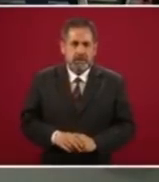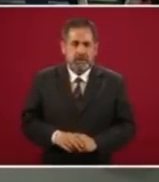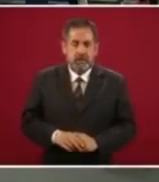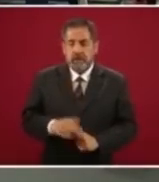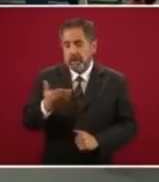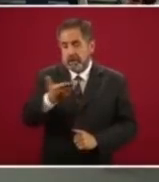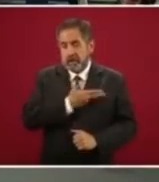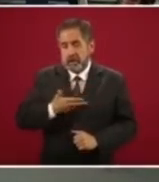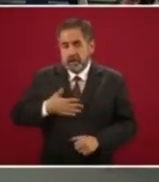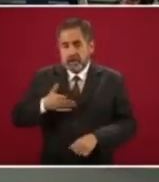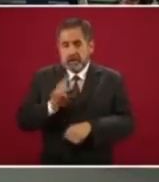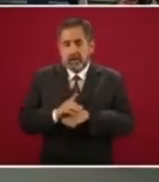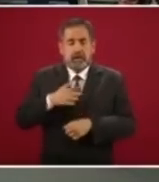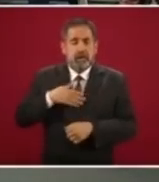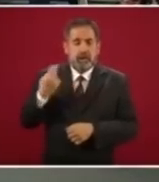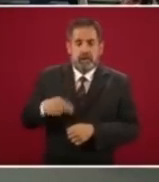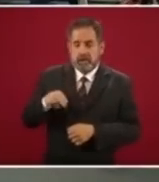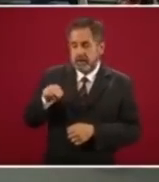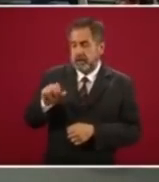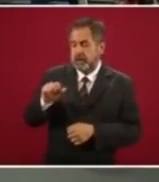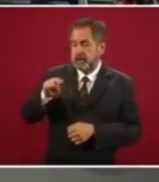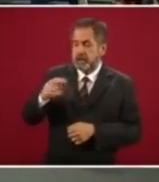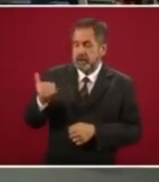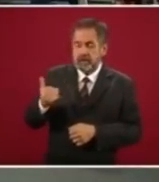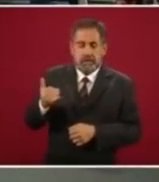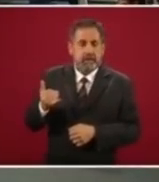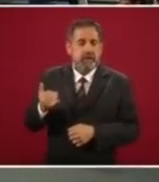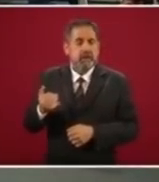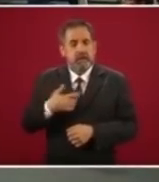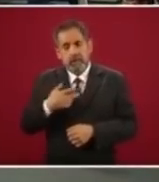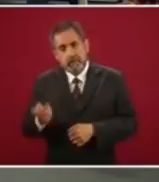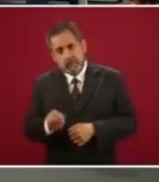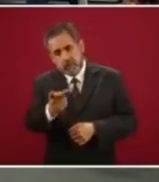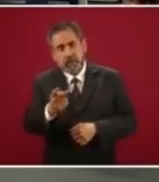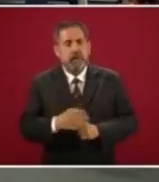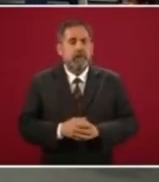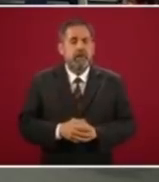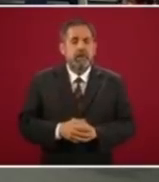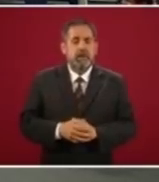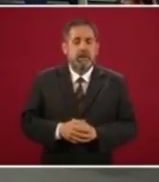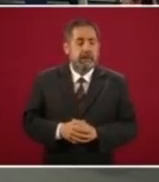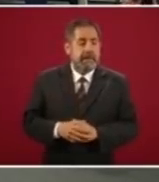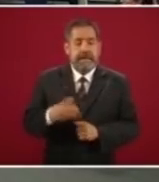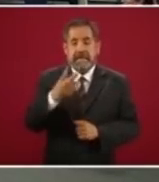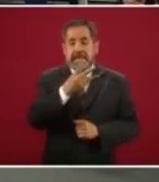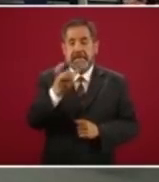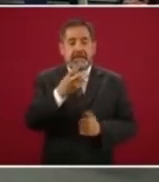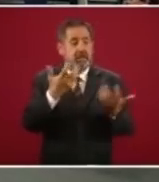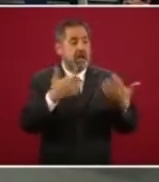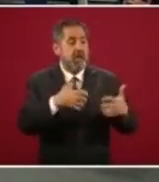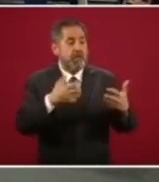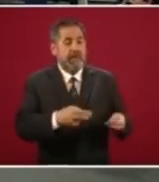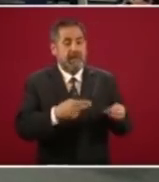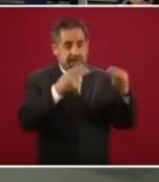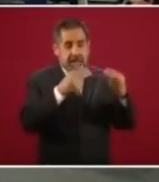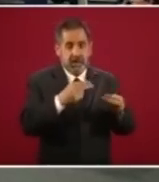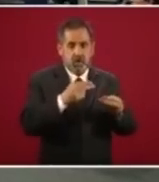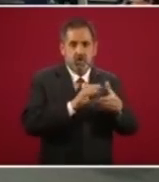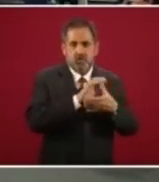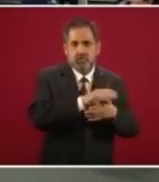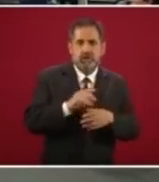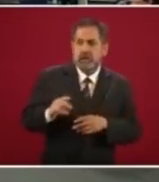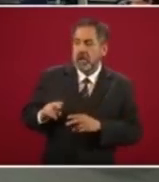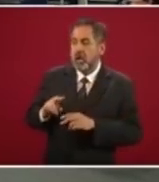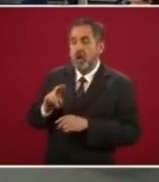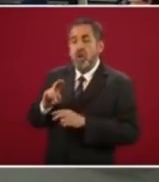Presidente, buenos días. Nancy Flores, de la revista Contralínea. Preguntarle sobre la lista de los 300 empresarios, esta investigación que realizó la